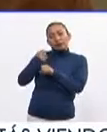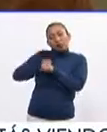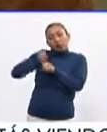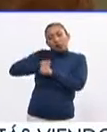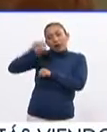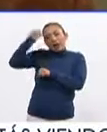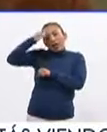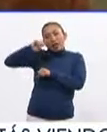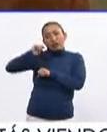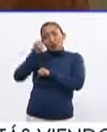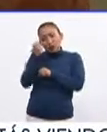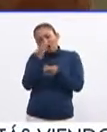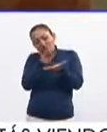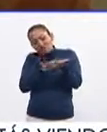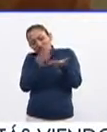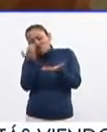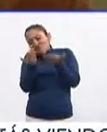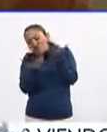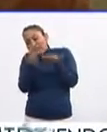y de la teoría